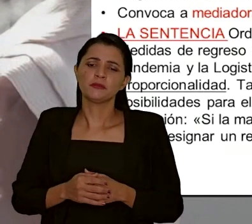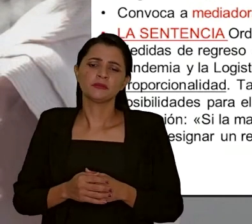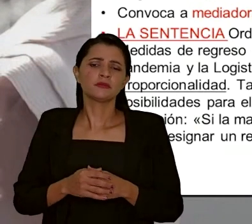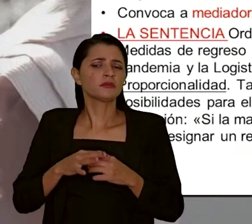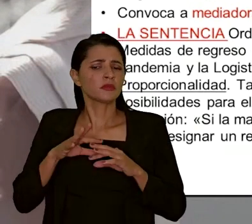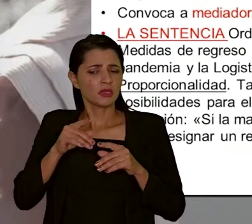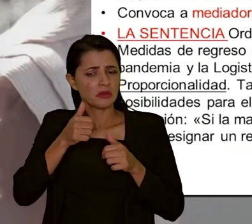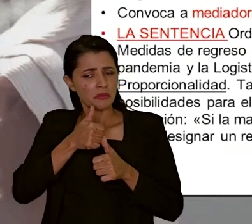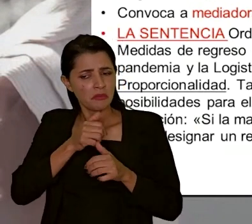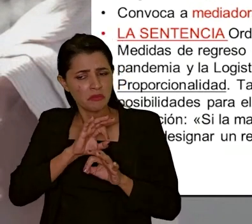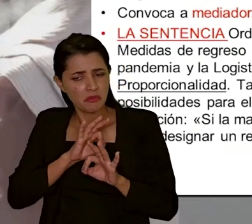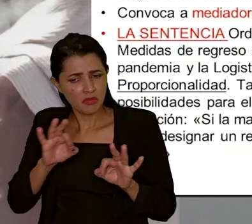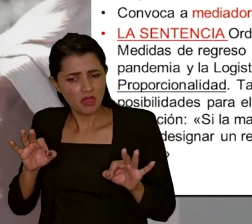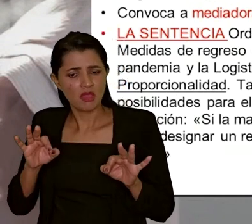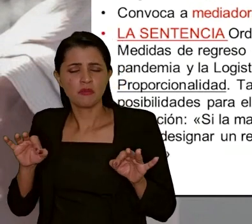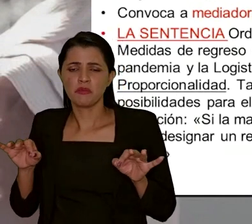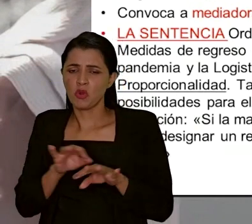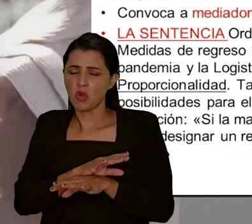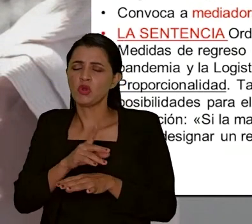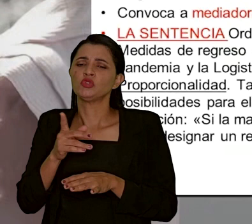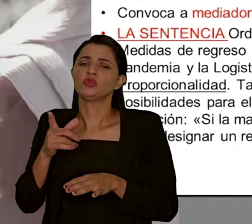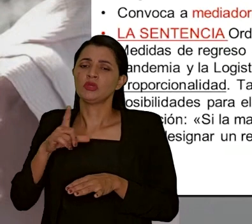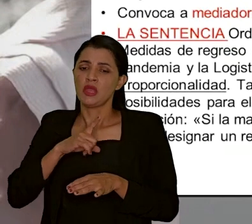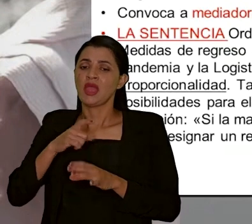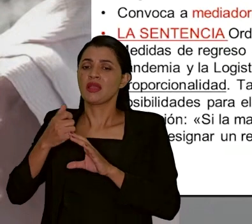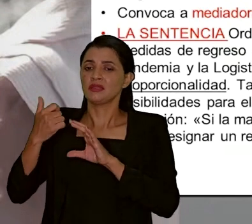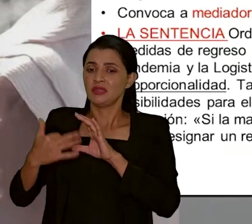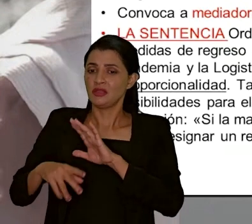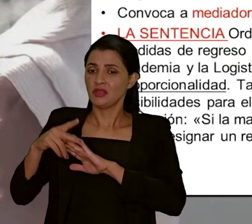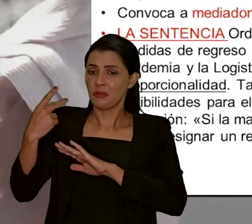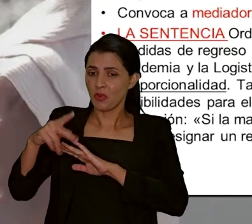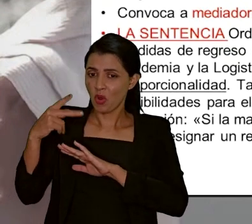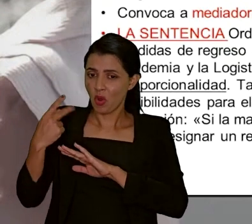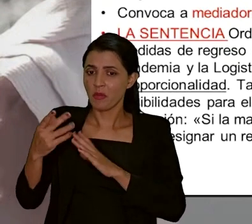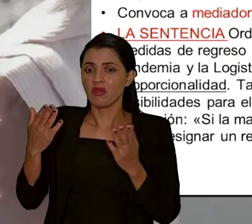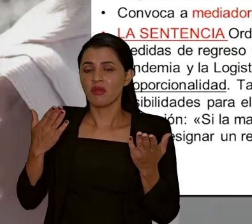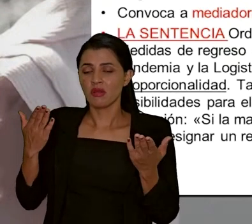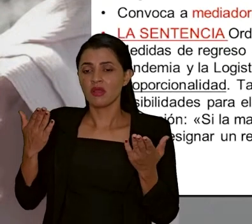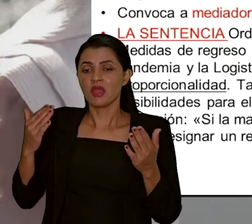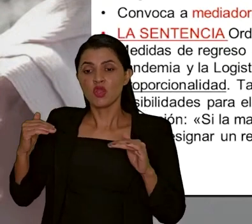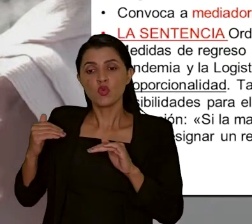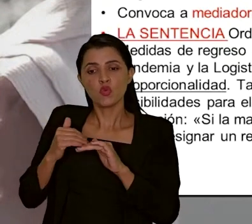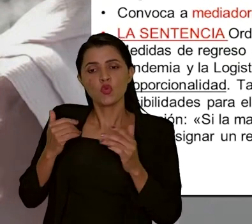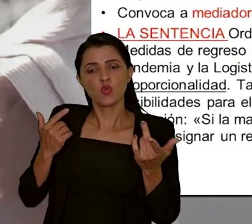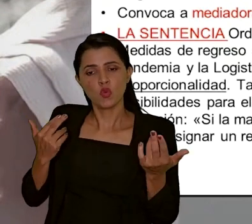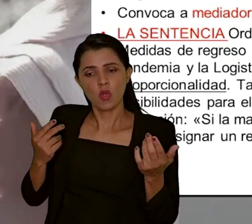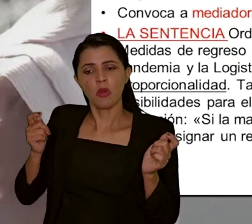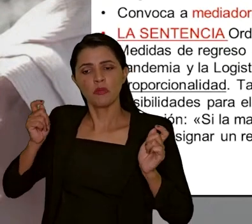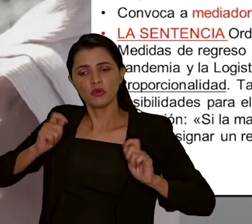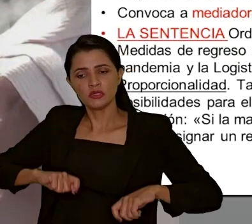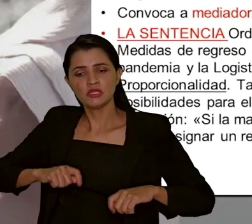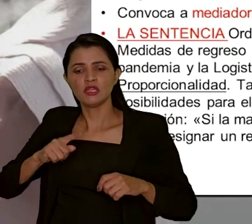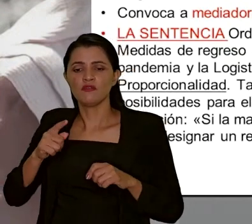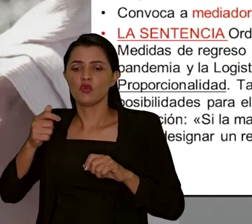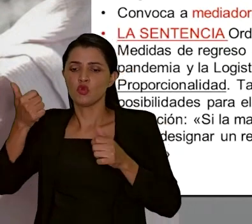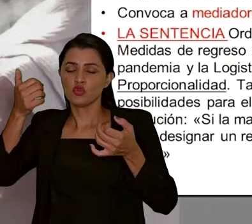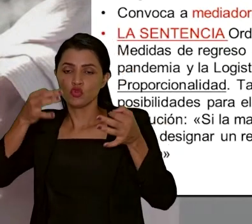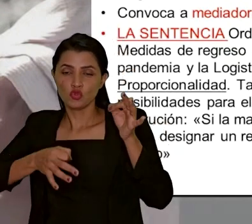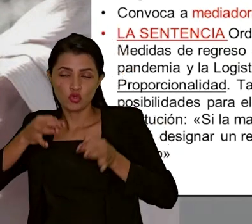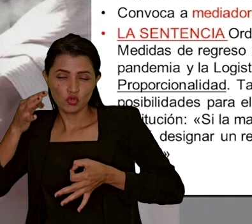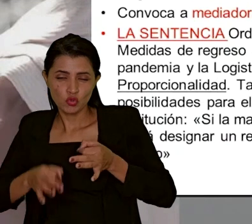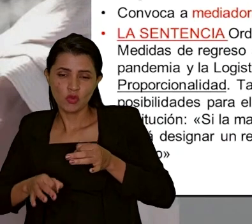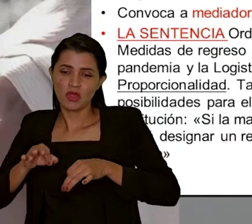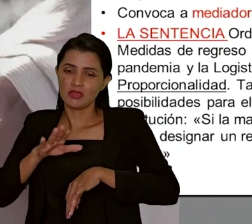medidas, guardan la característica de la proporcionalidad, teniendo en cuenta que estábamos en un momento de plena